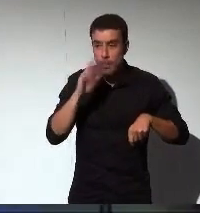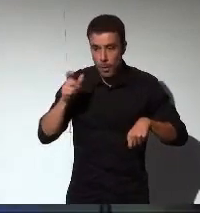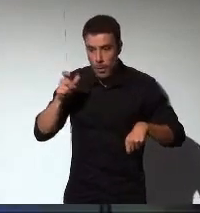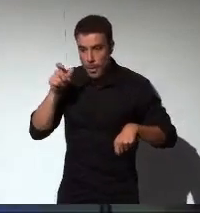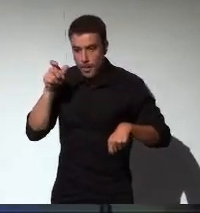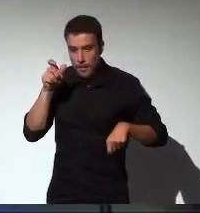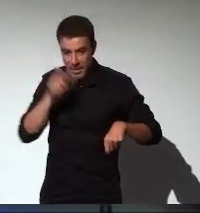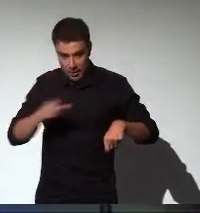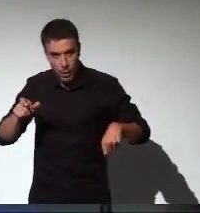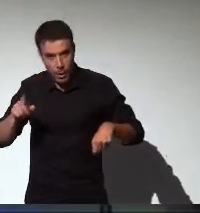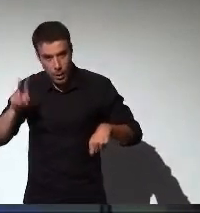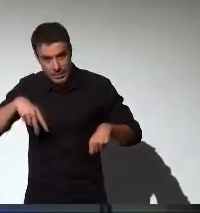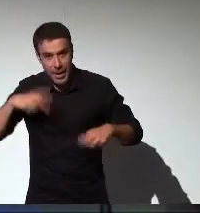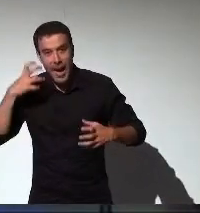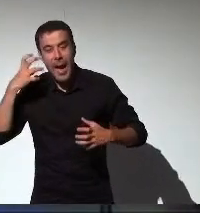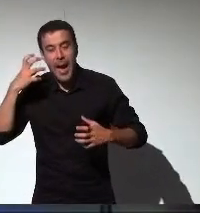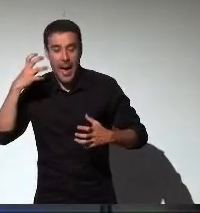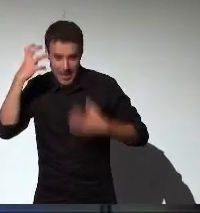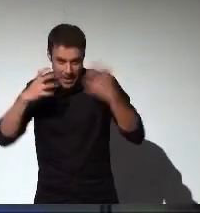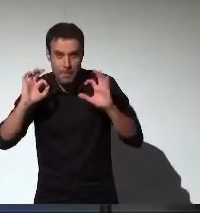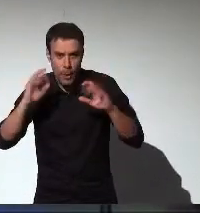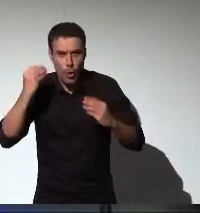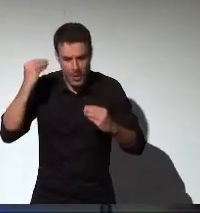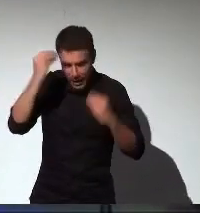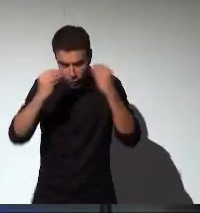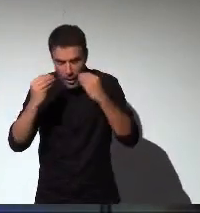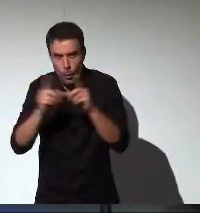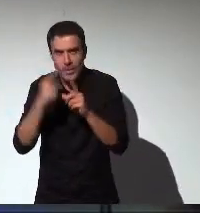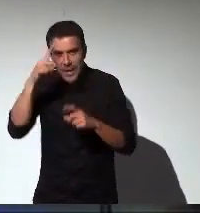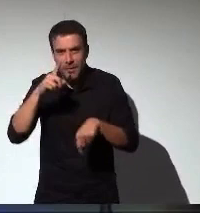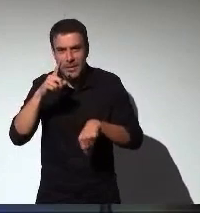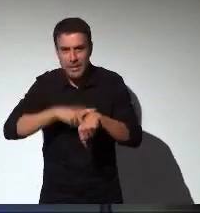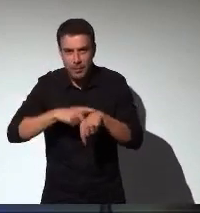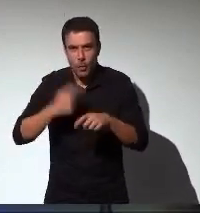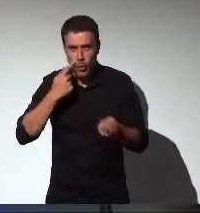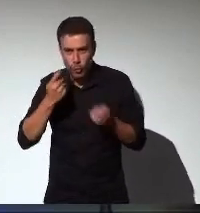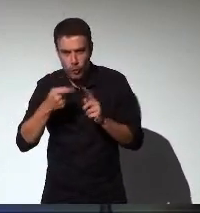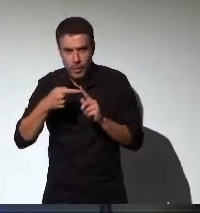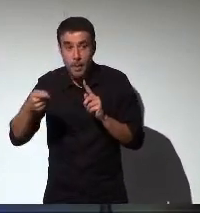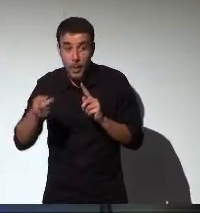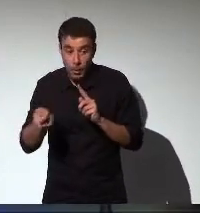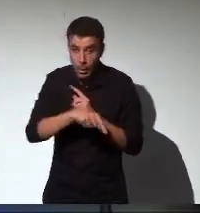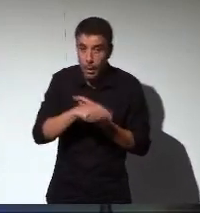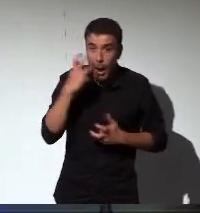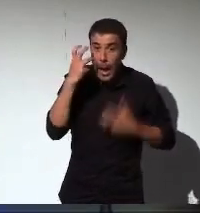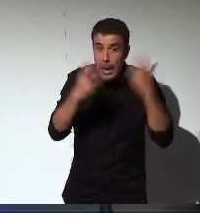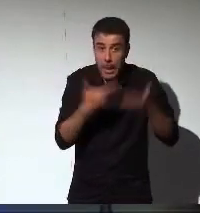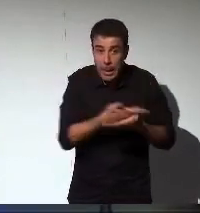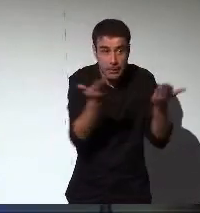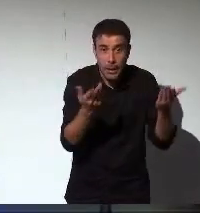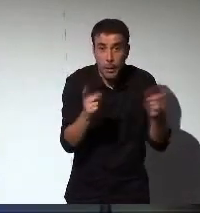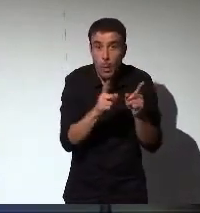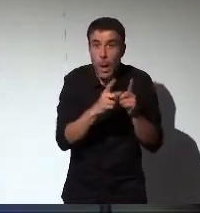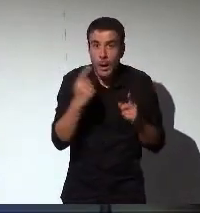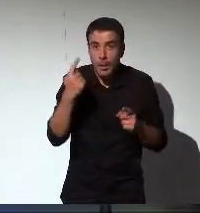al ser un animal racional, sí tiene percepción de tiempo, pero los animales, de forma general, que